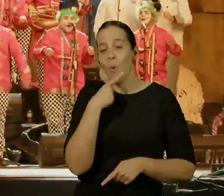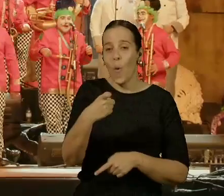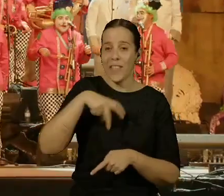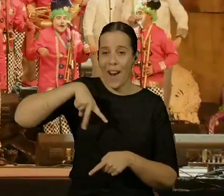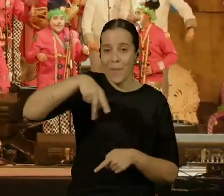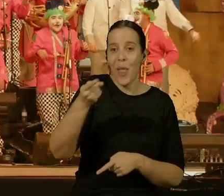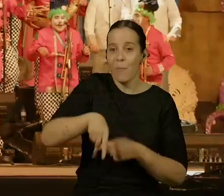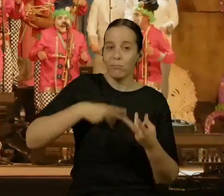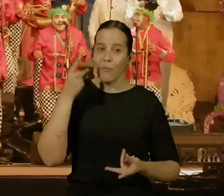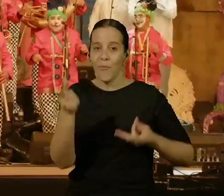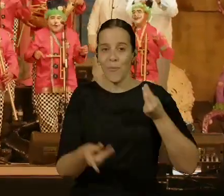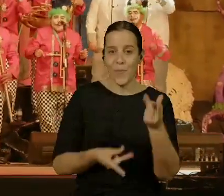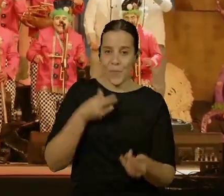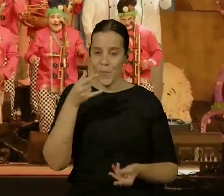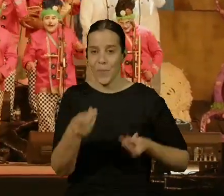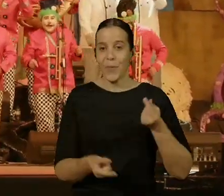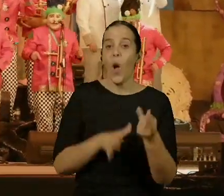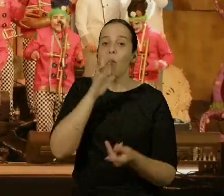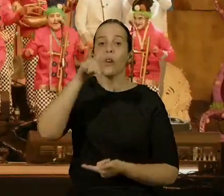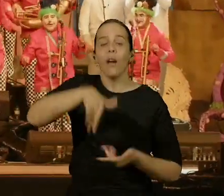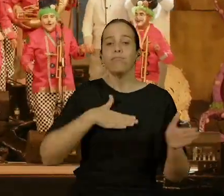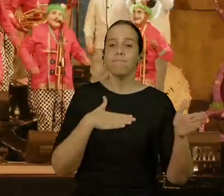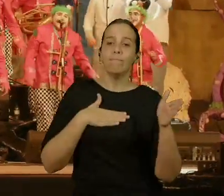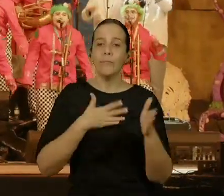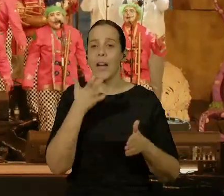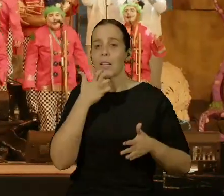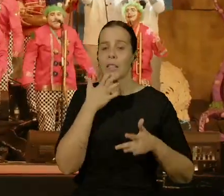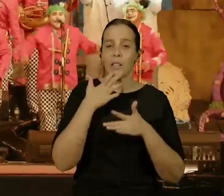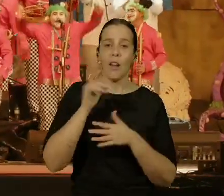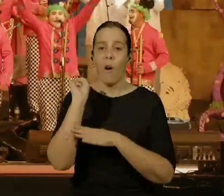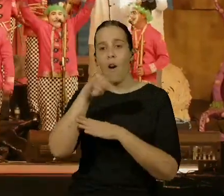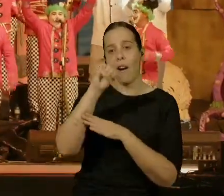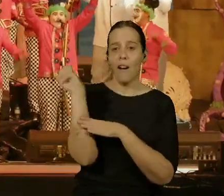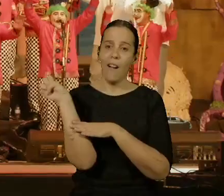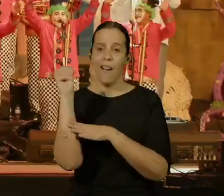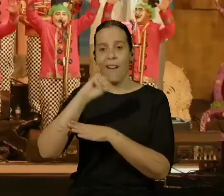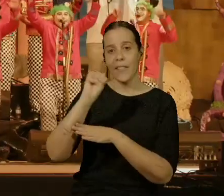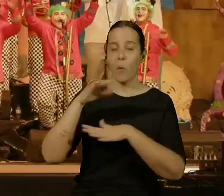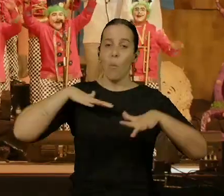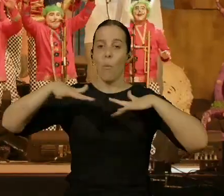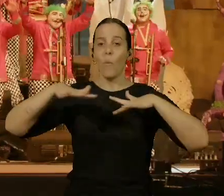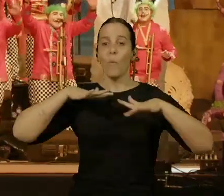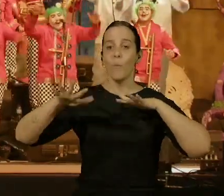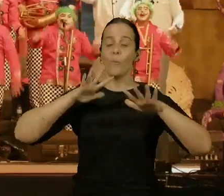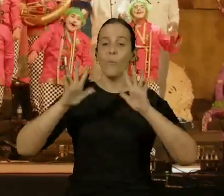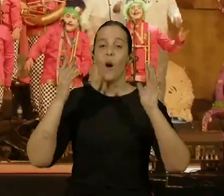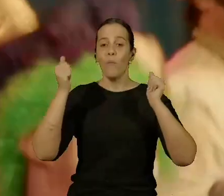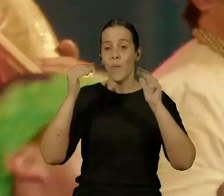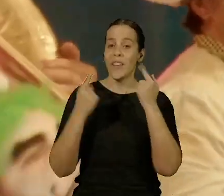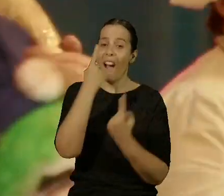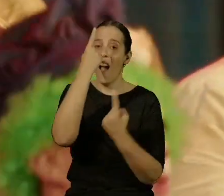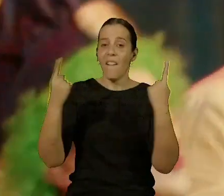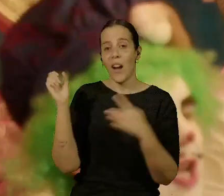cojo. Porque le funde este merengue, acabo viendo hasta el cojote. Mueve la mano, mueve la pata y alguna vez